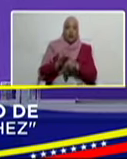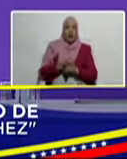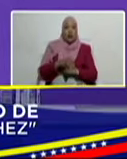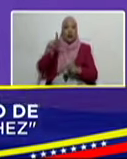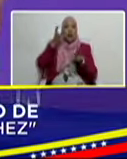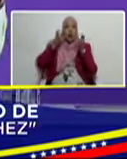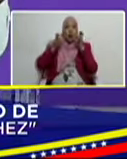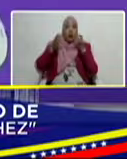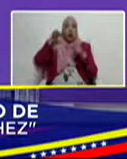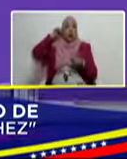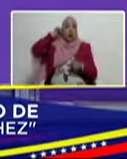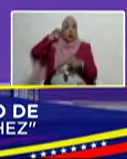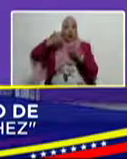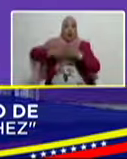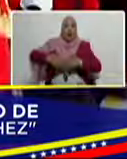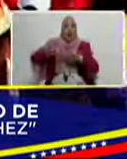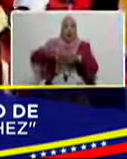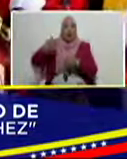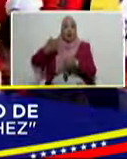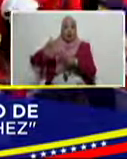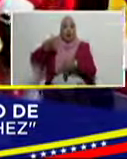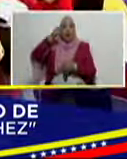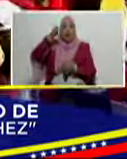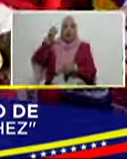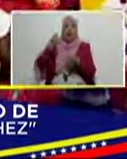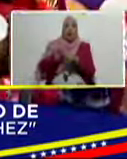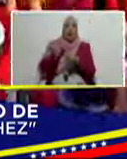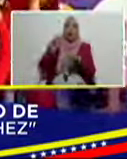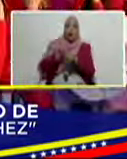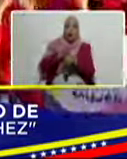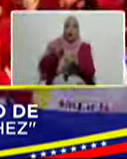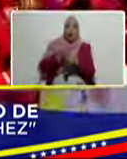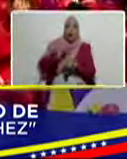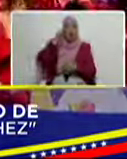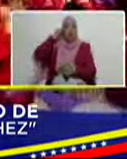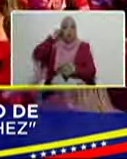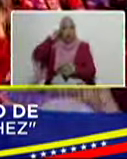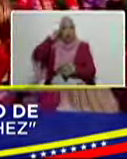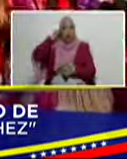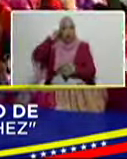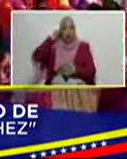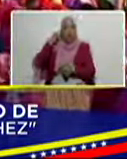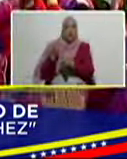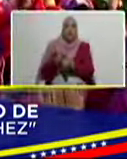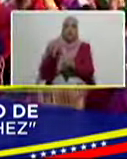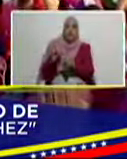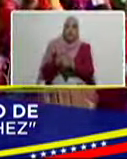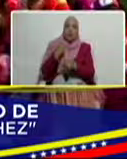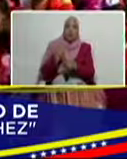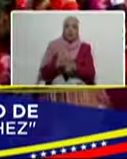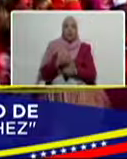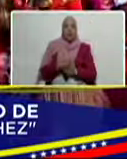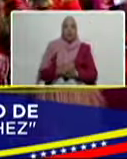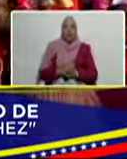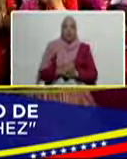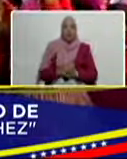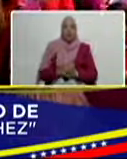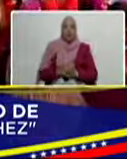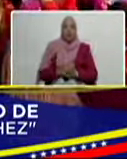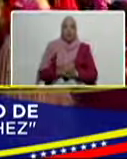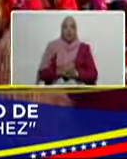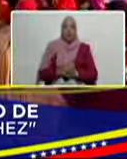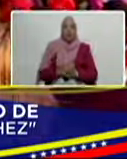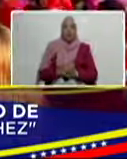A las petroleras, vale, un aplauso a la clase obrera, mujer. A las trabajadoras de